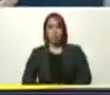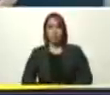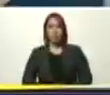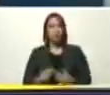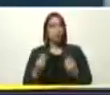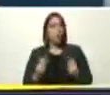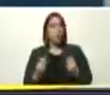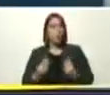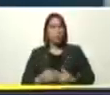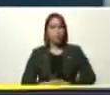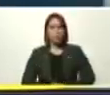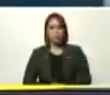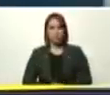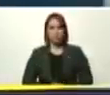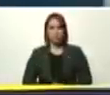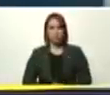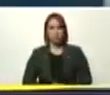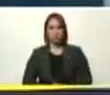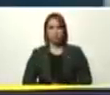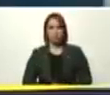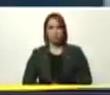¿Cómo?